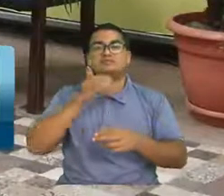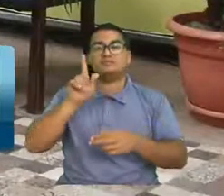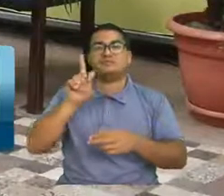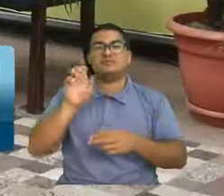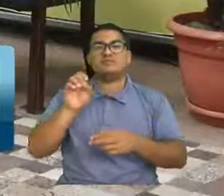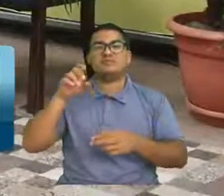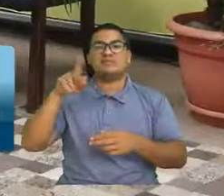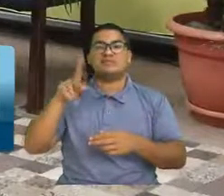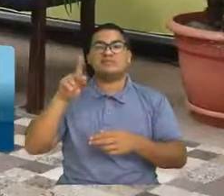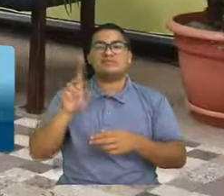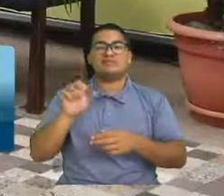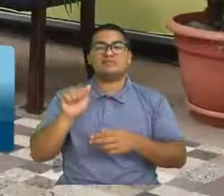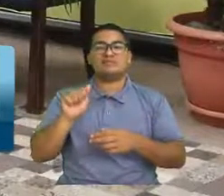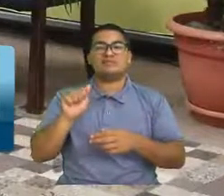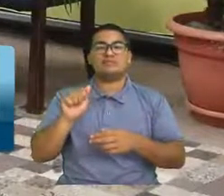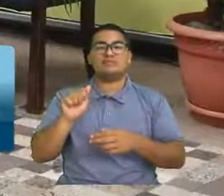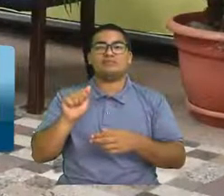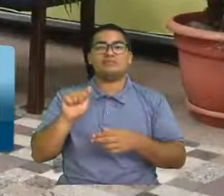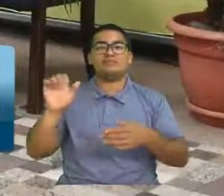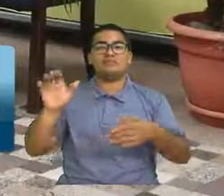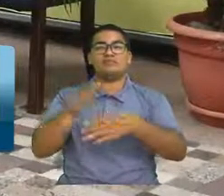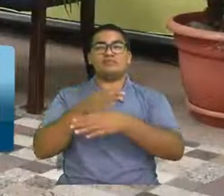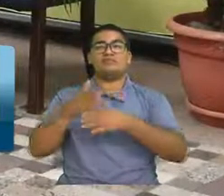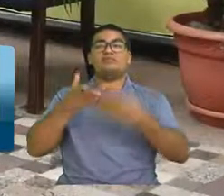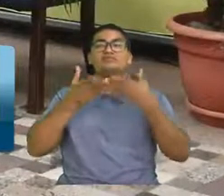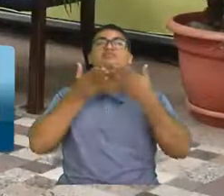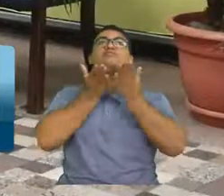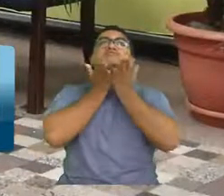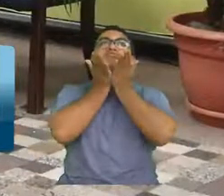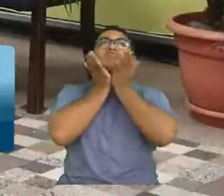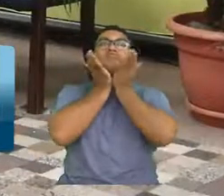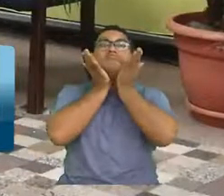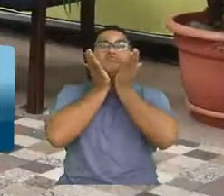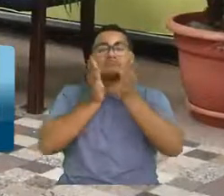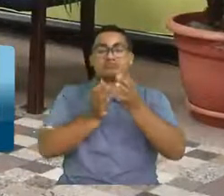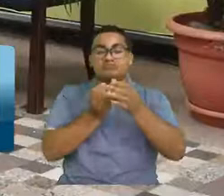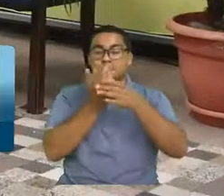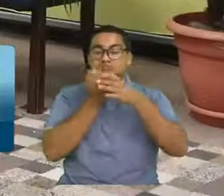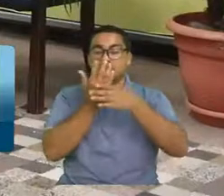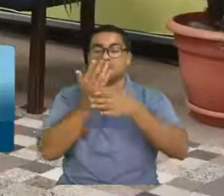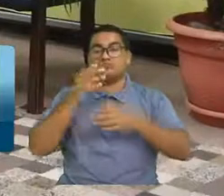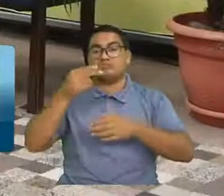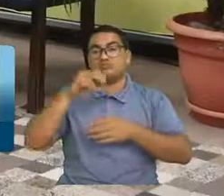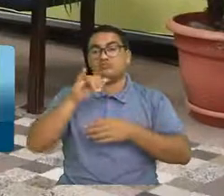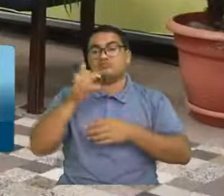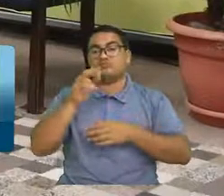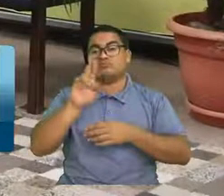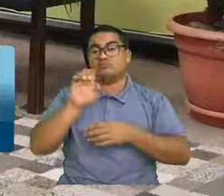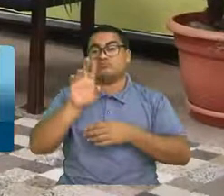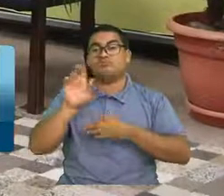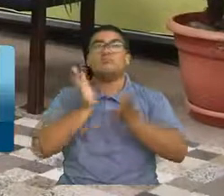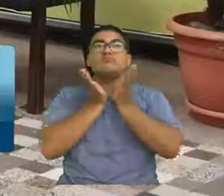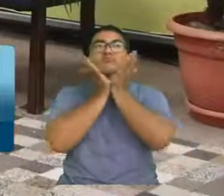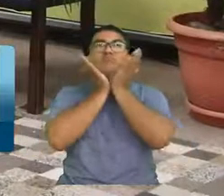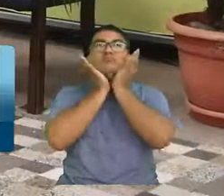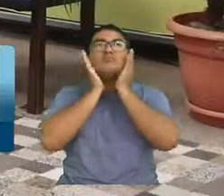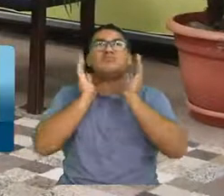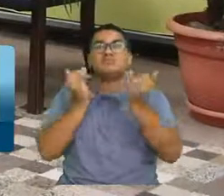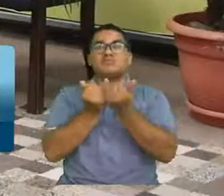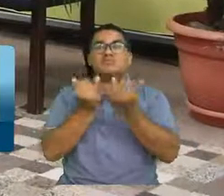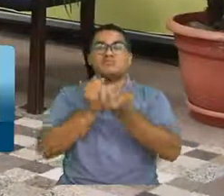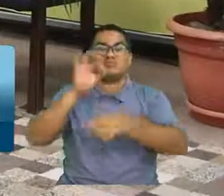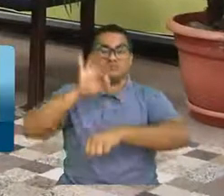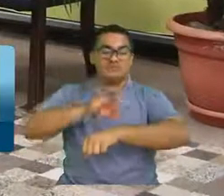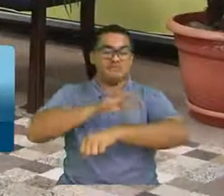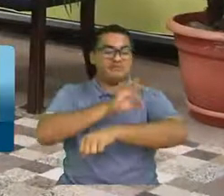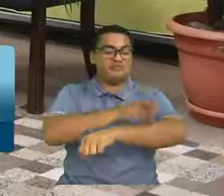uno le aplicaba unos collares de higuera. Higuera, no sé, le ponían. Ya sí. Es raro ver esa enfermedad. Es muy así raro. Así como el sarampión. Es